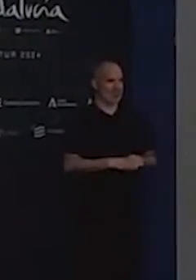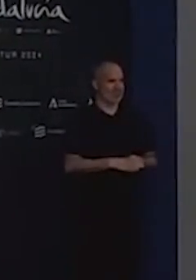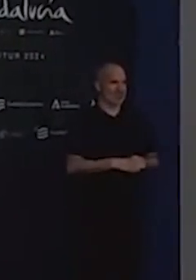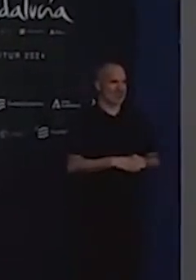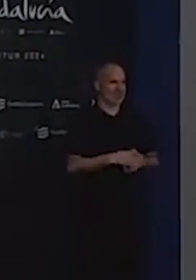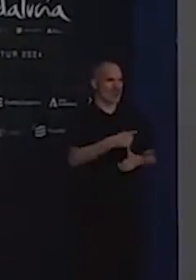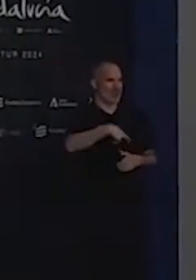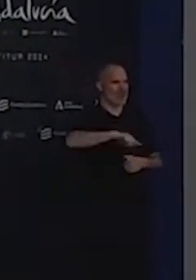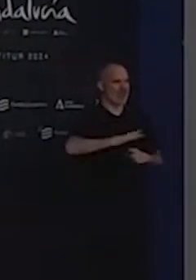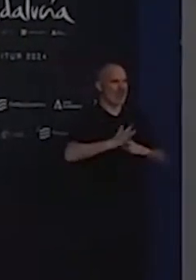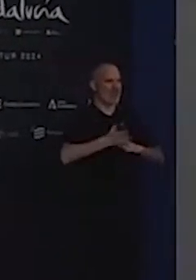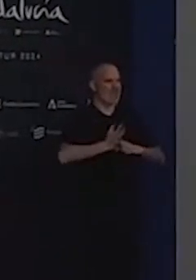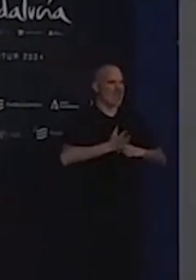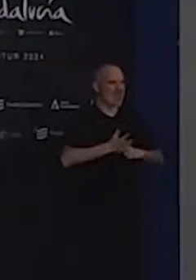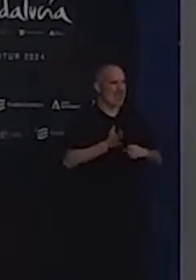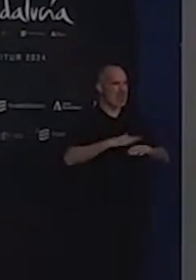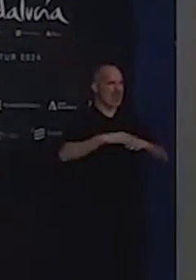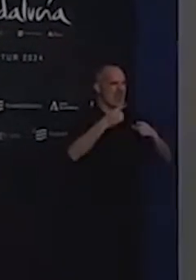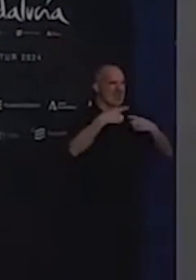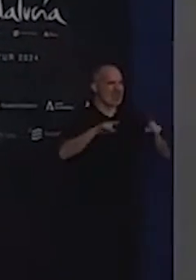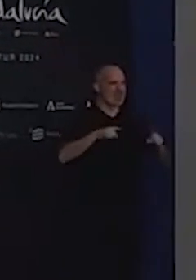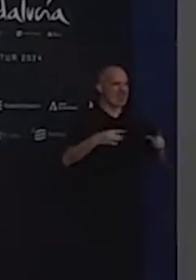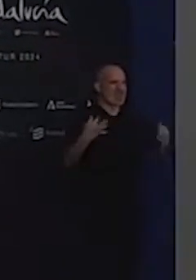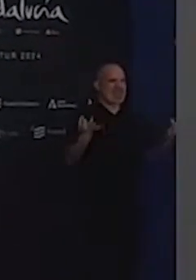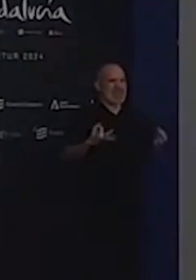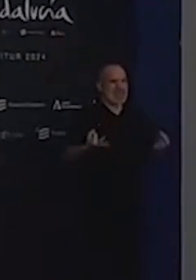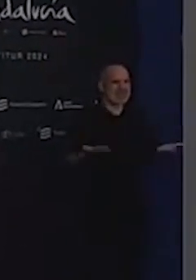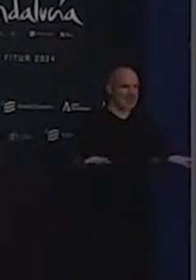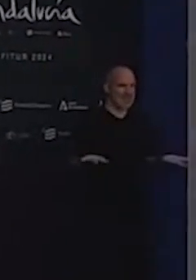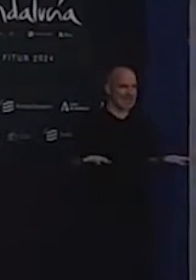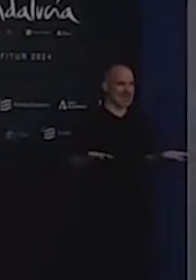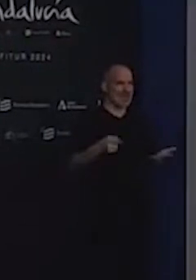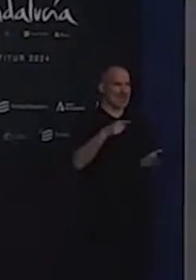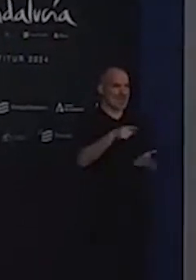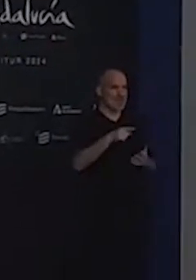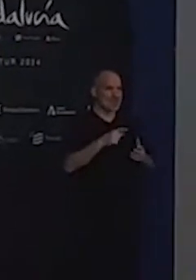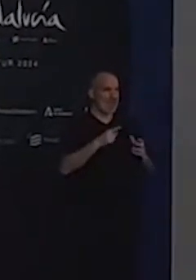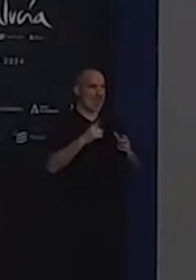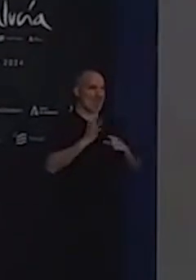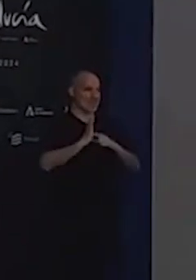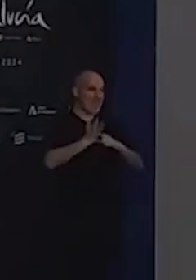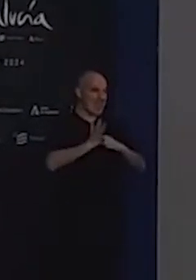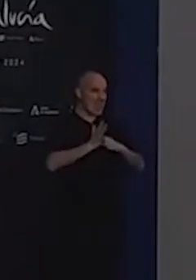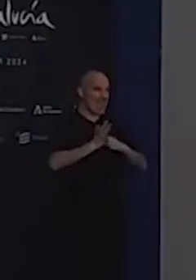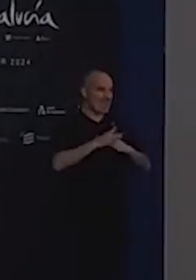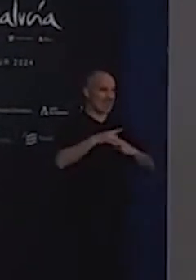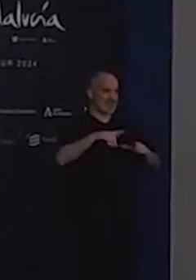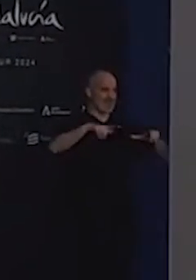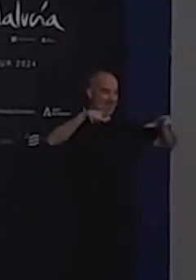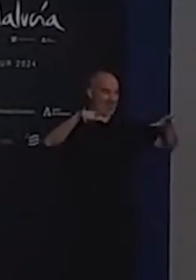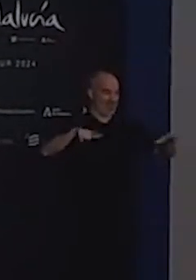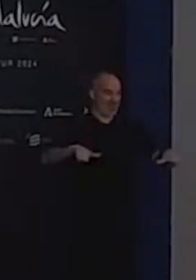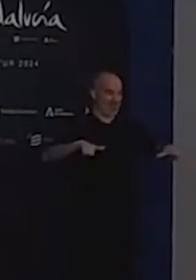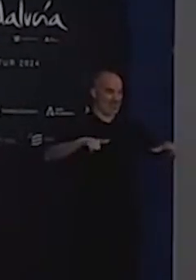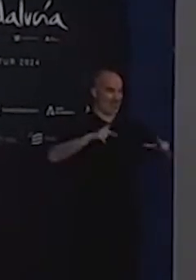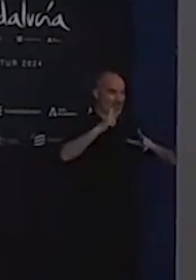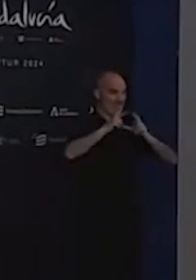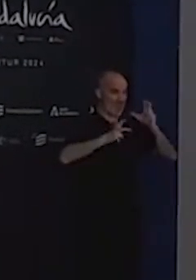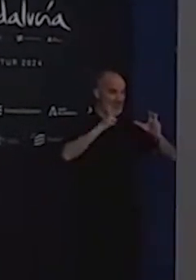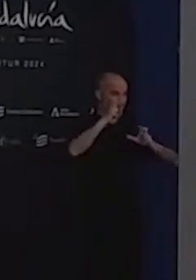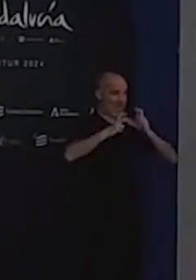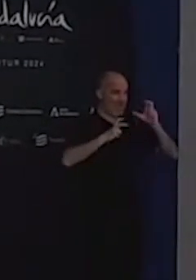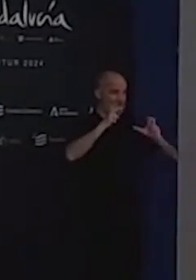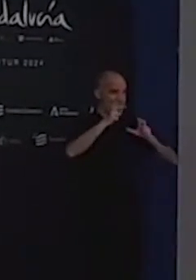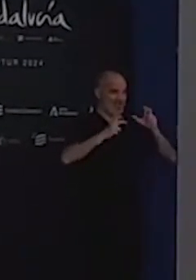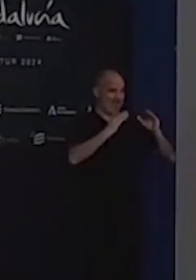en nuestra feria para que sea una feria diferente y singular. Pues es una feria en la que en el recinto ferial y en cada una de